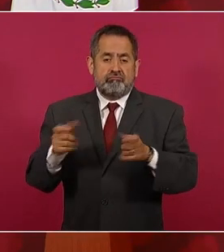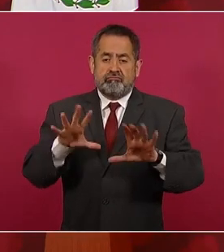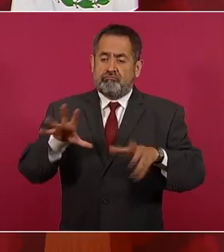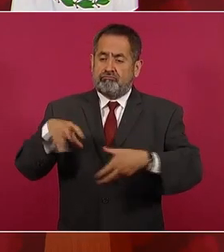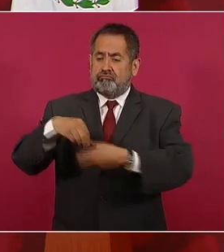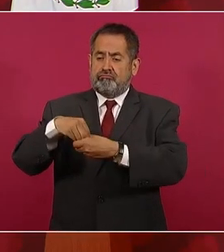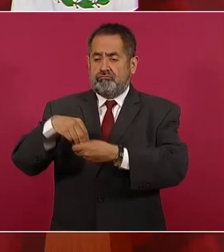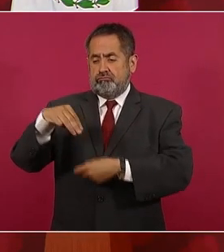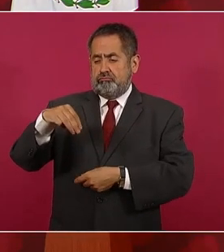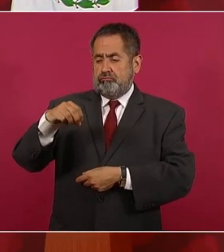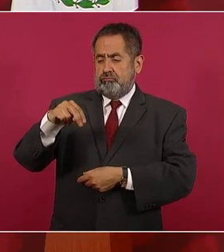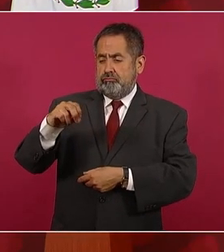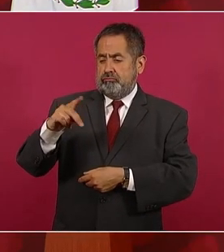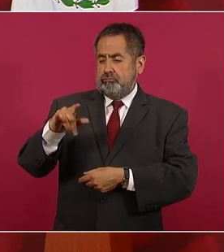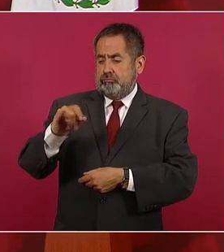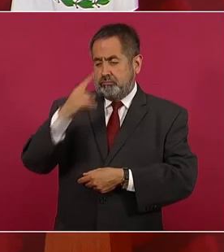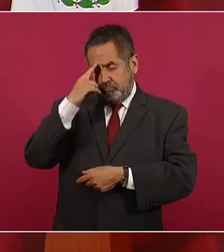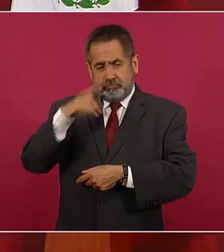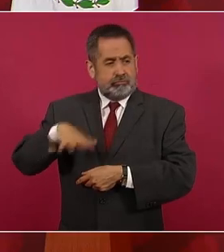estatal.